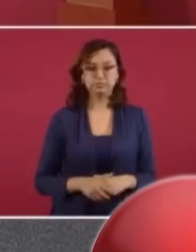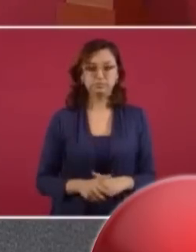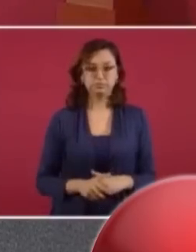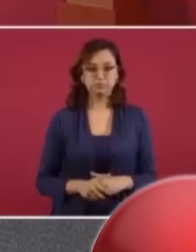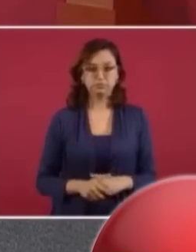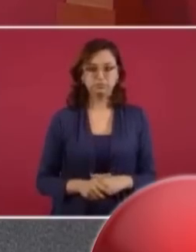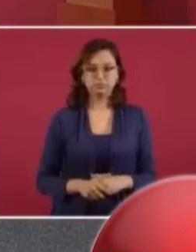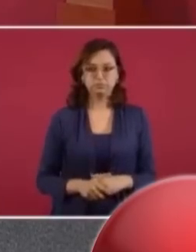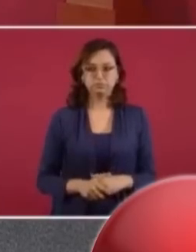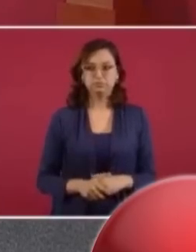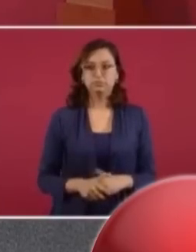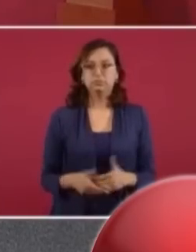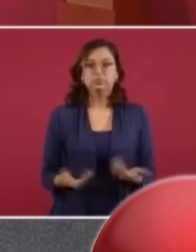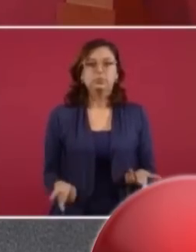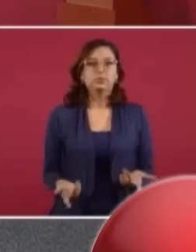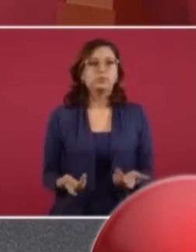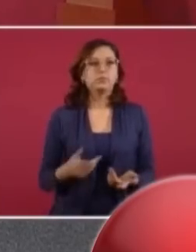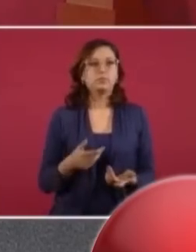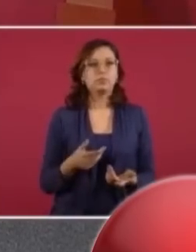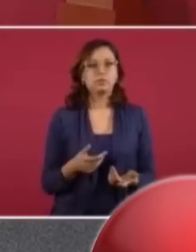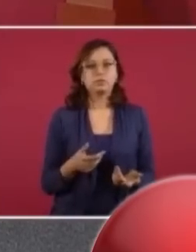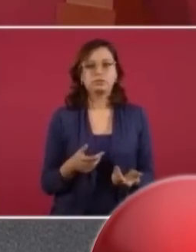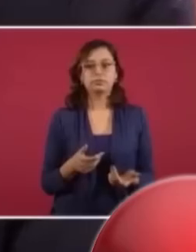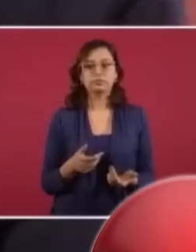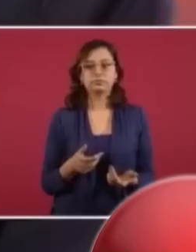Hubo, en el caso del Tribunal Electoral,